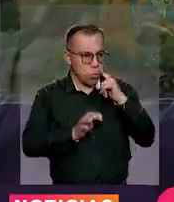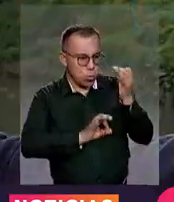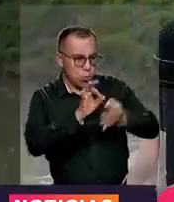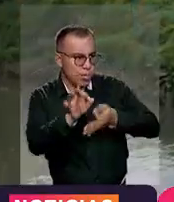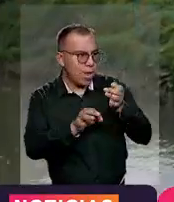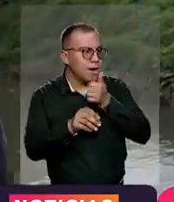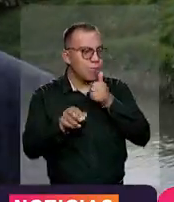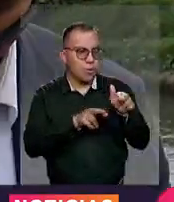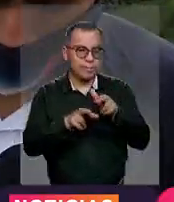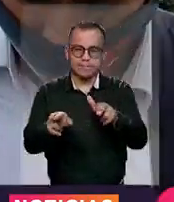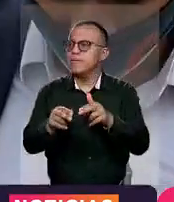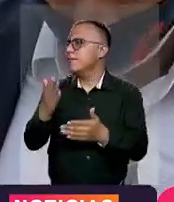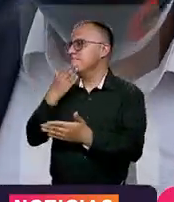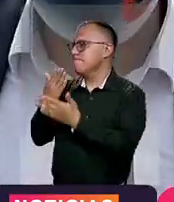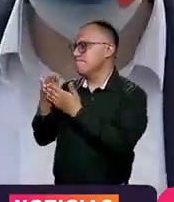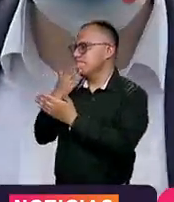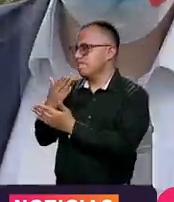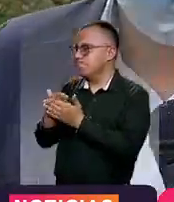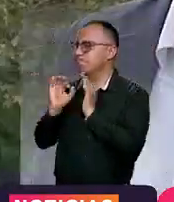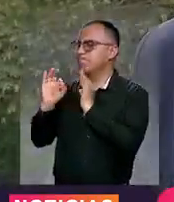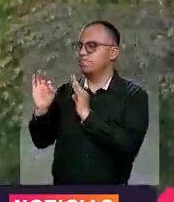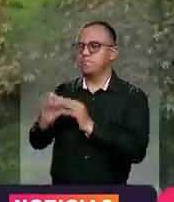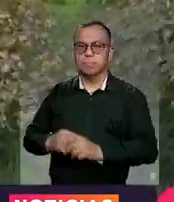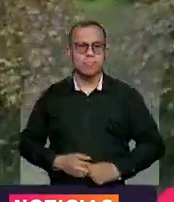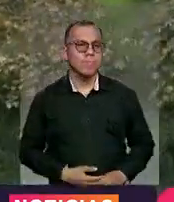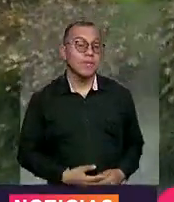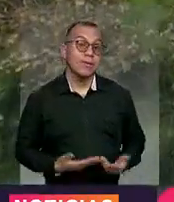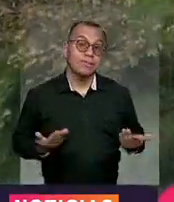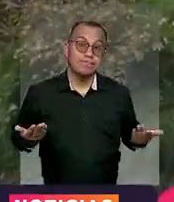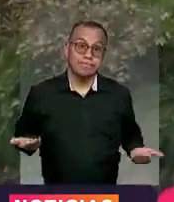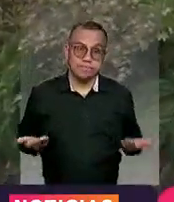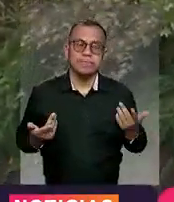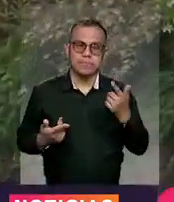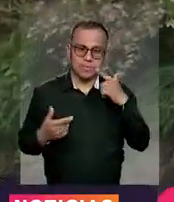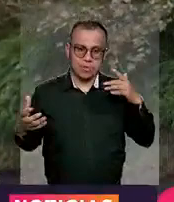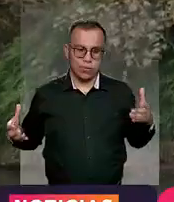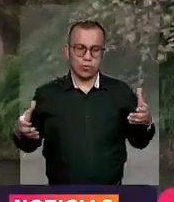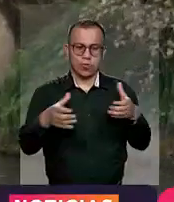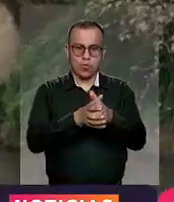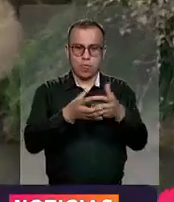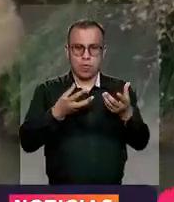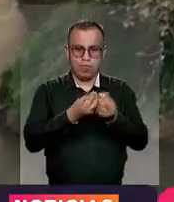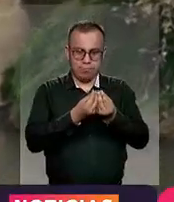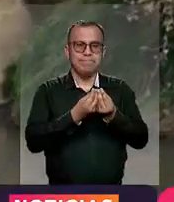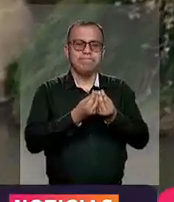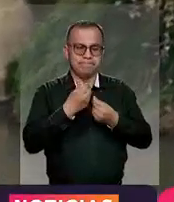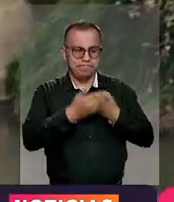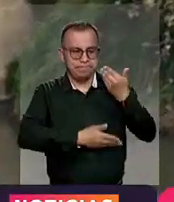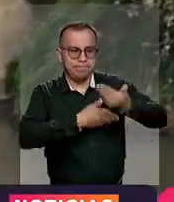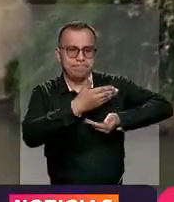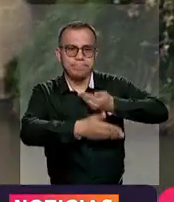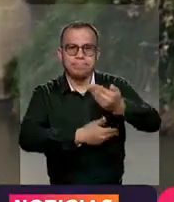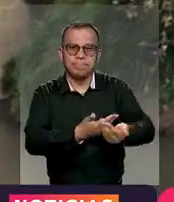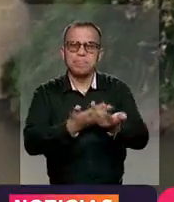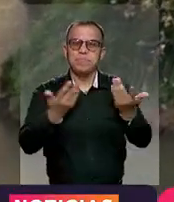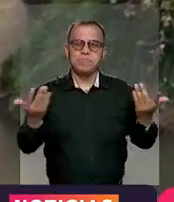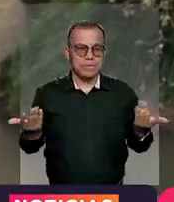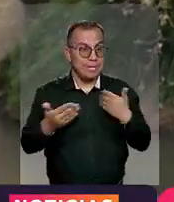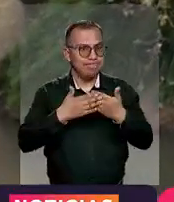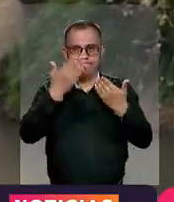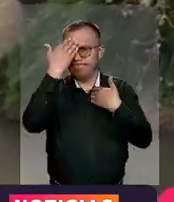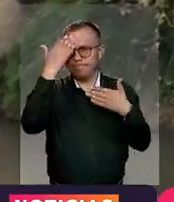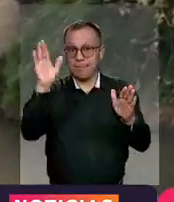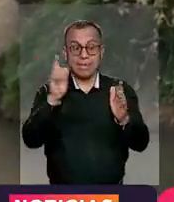río. Perfecto, Rolando, muchísimas gracias. Bueno, también la Defensa Civil ha mencionado que continuarán los operativos de manera